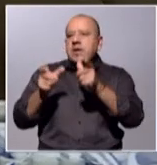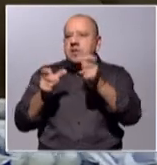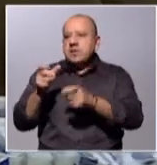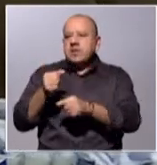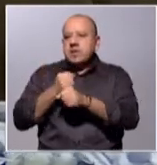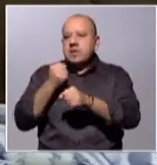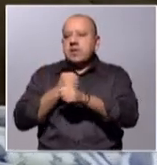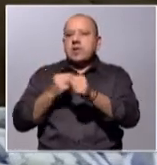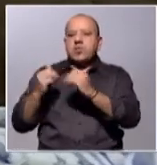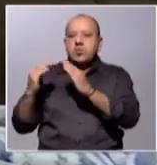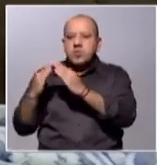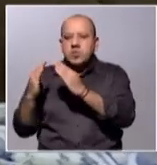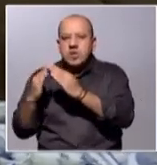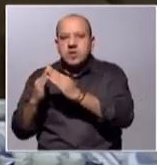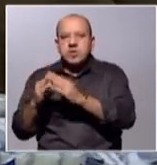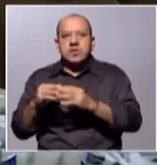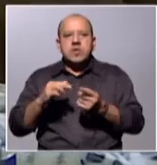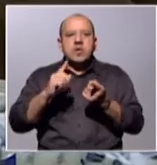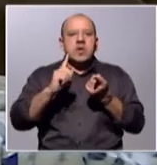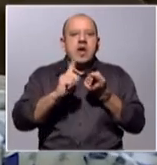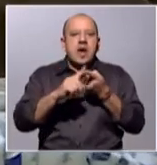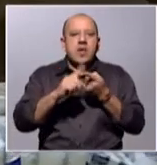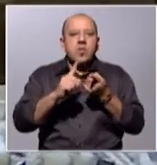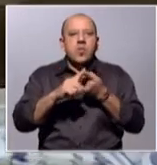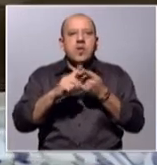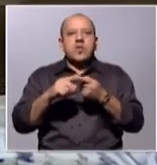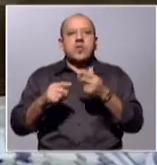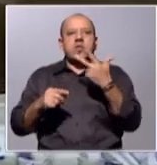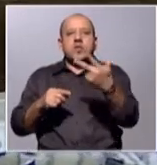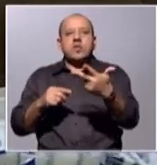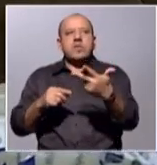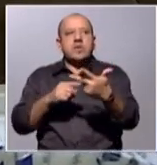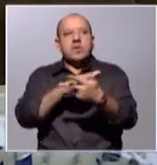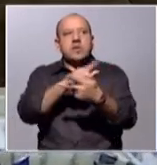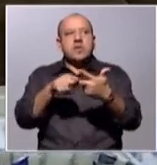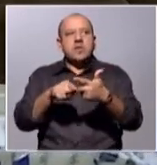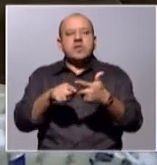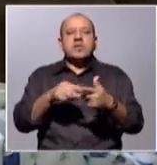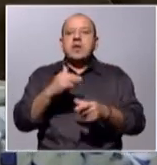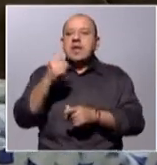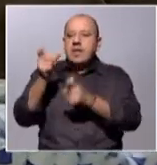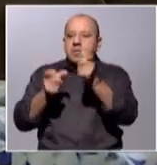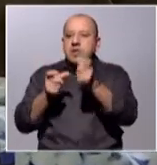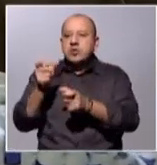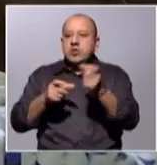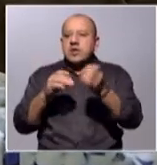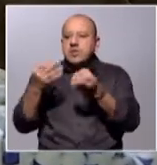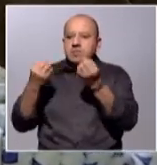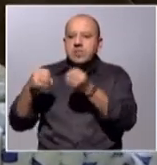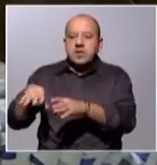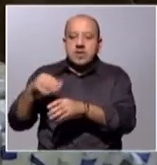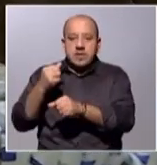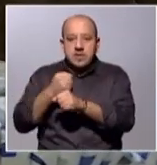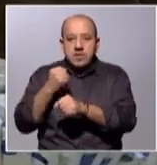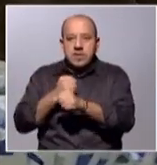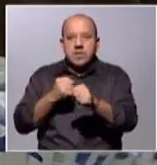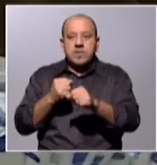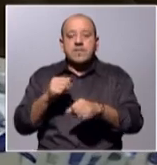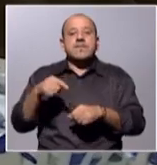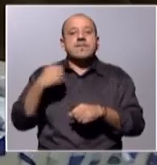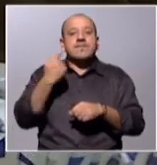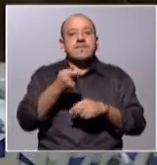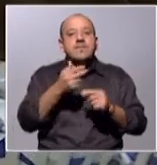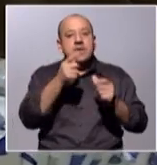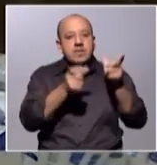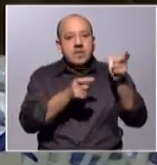distancia los acuerdos tripartitos que se dan en algunas ramas de actividad las personas que pierden el empleo y por otro lado